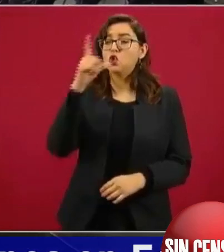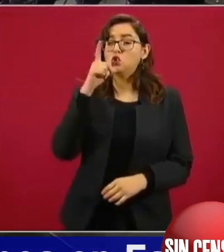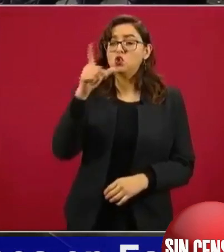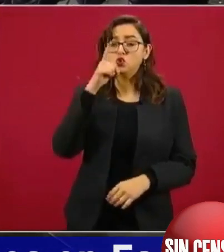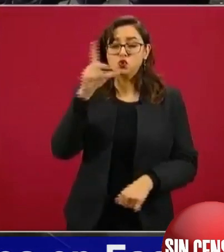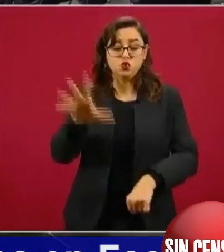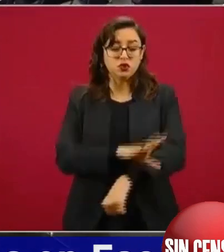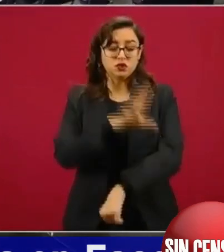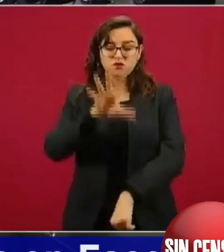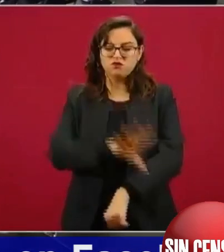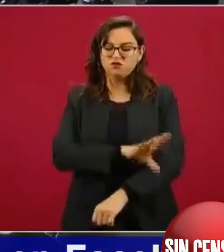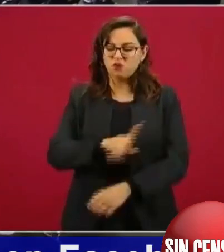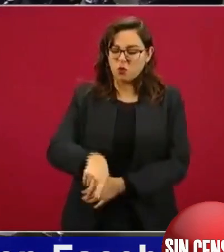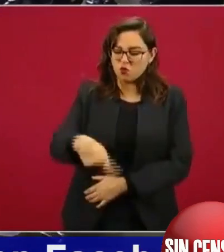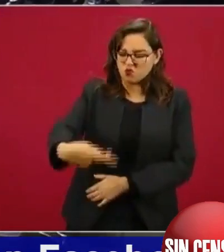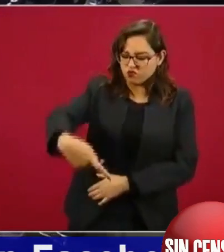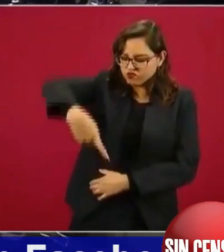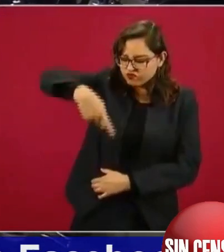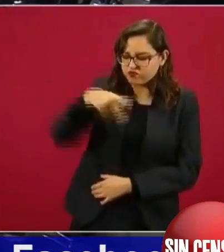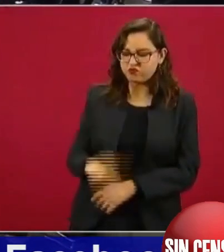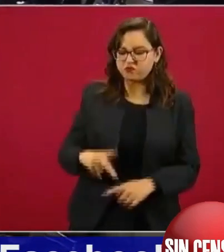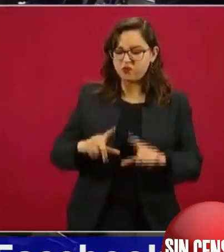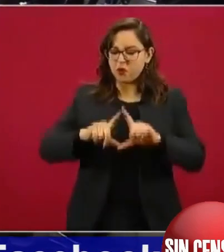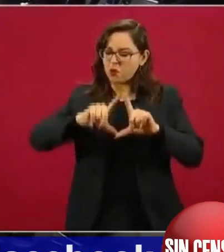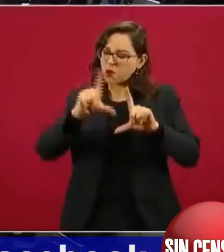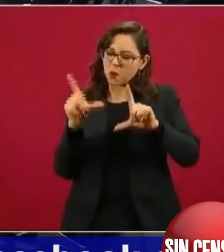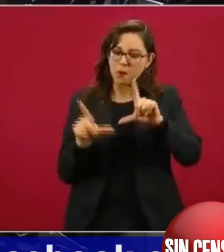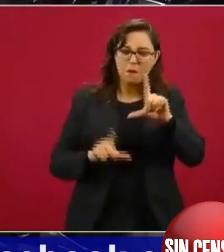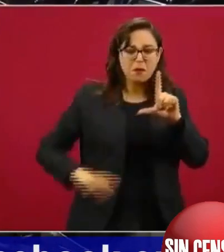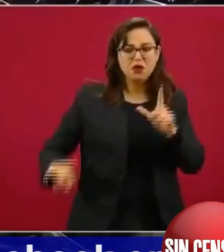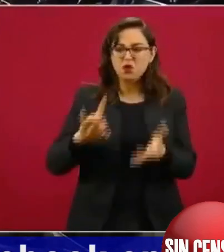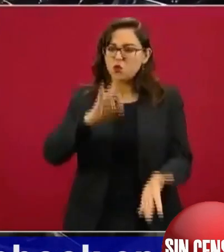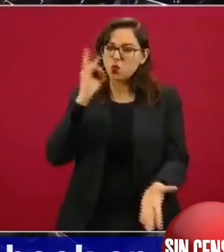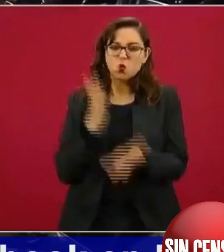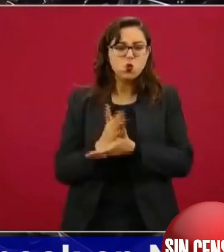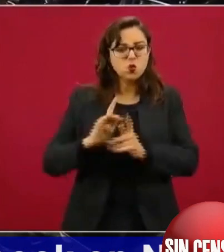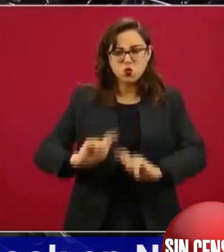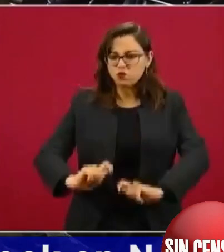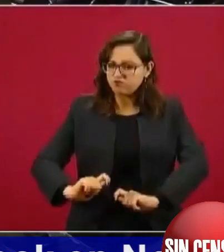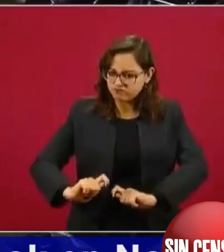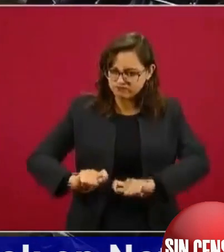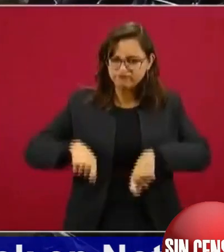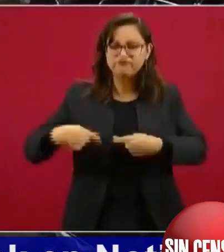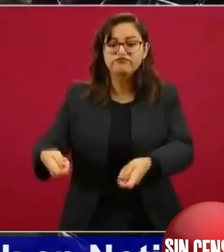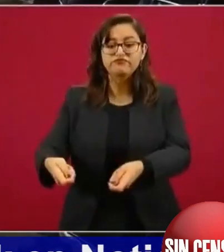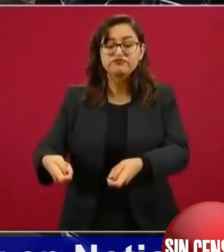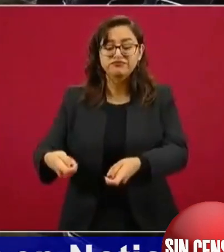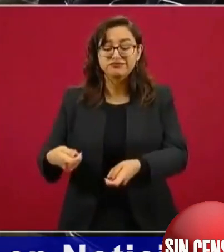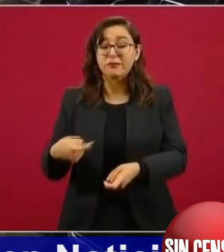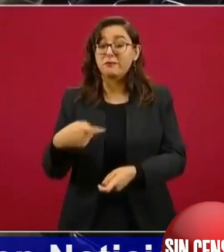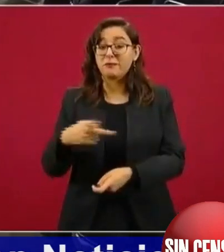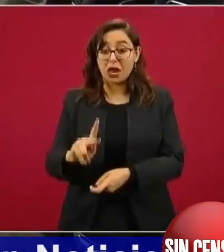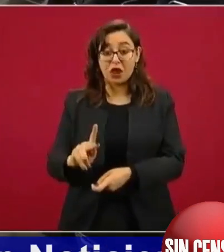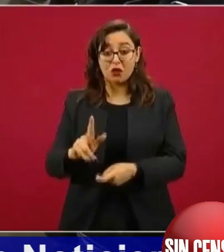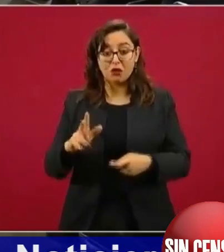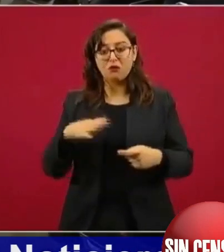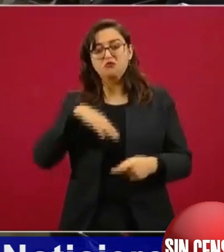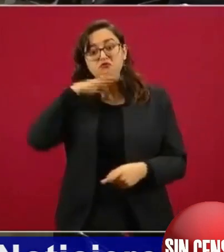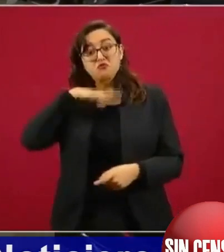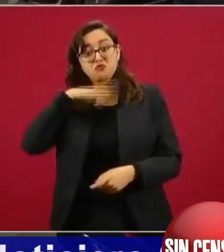pero no se confíen porque en años futuros,